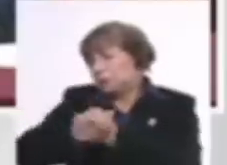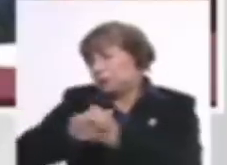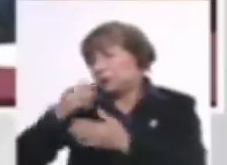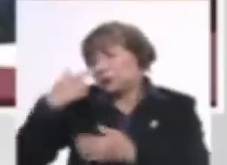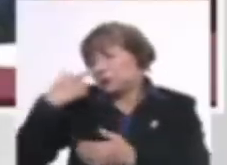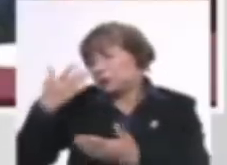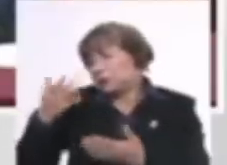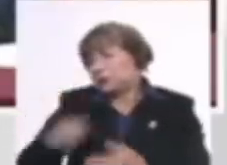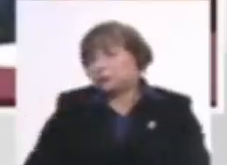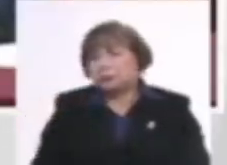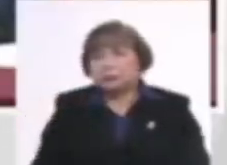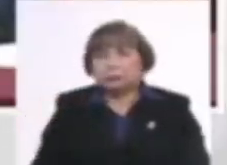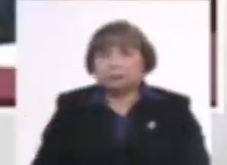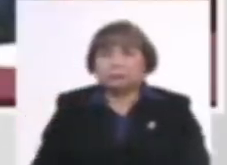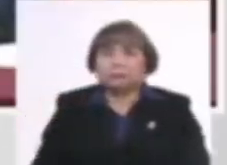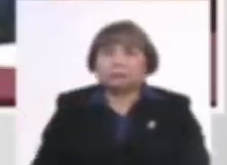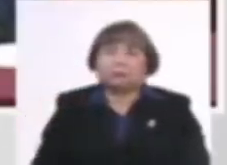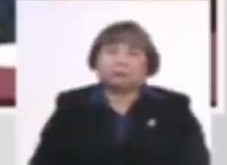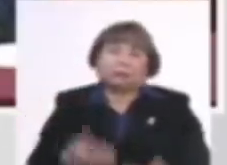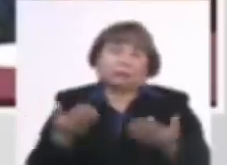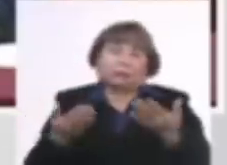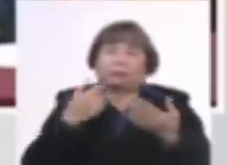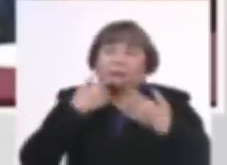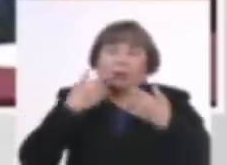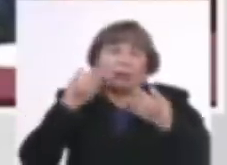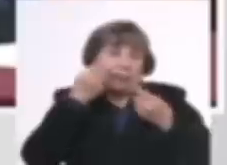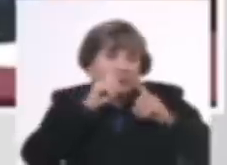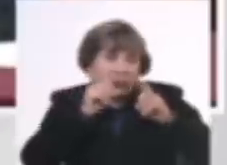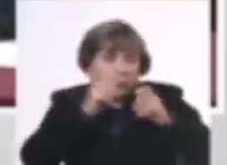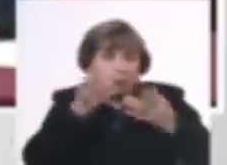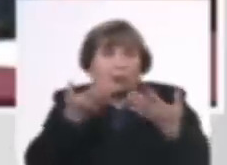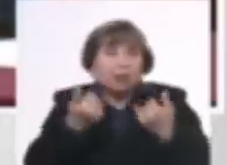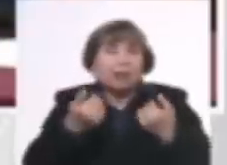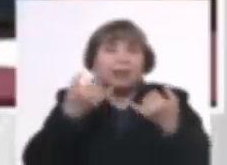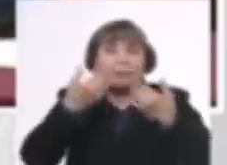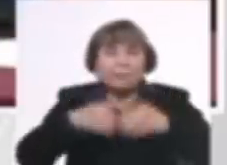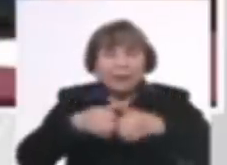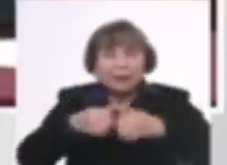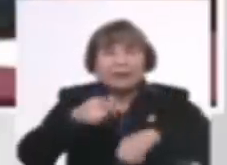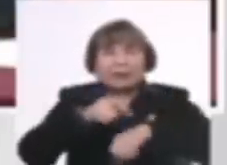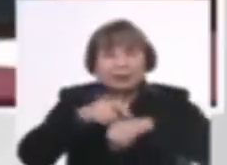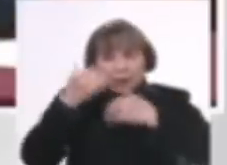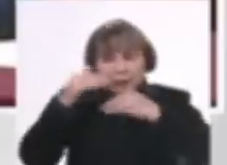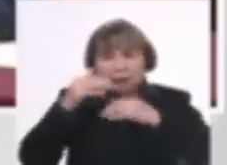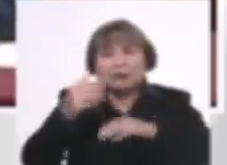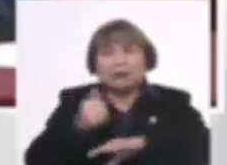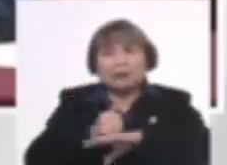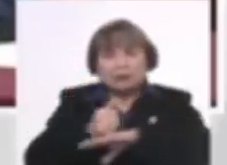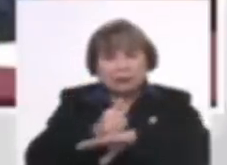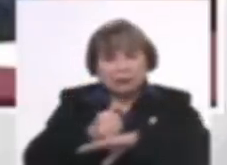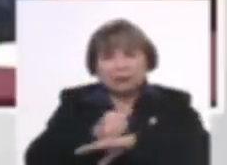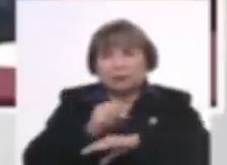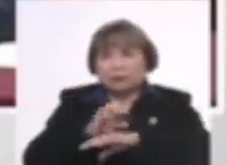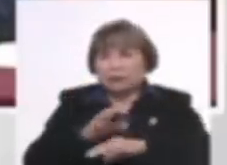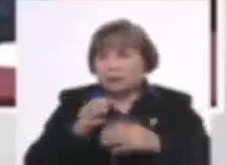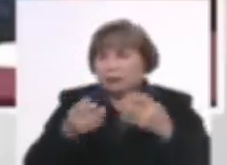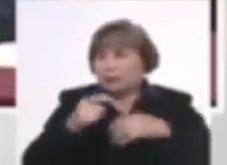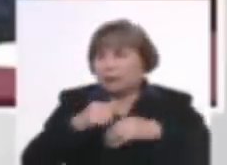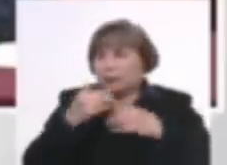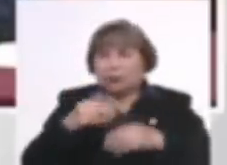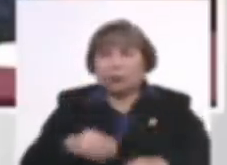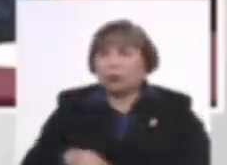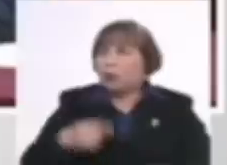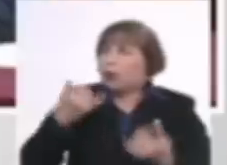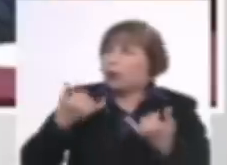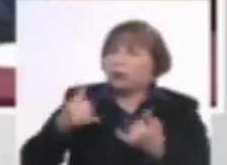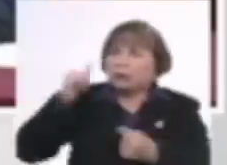Sí, pero bríndenos usted esa información de a qué empresas temporalmente usted brinda esas asesorías, temporalmente. Ahorita